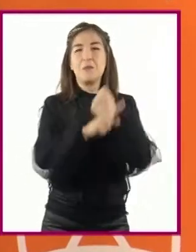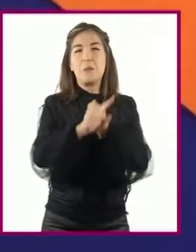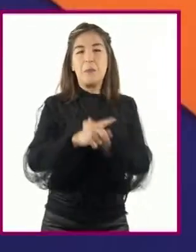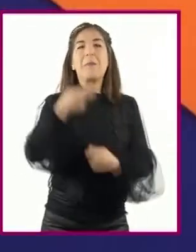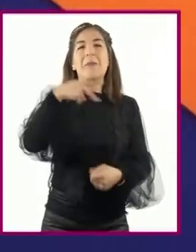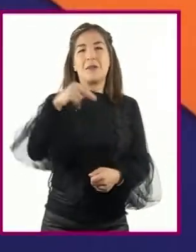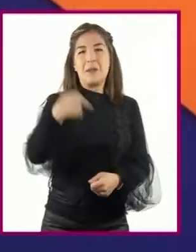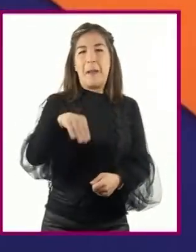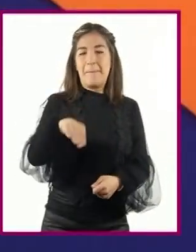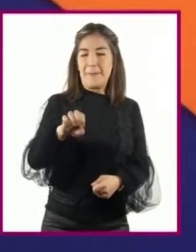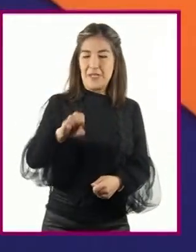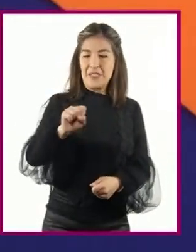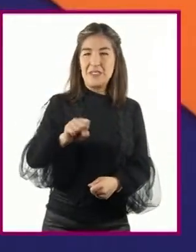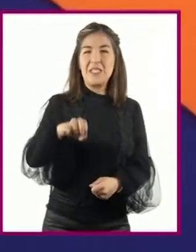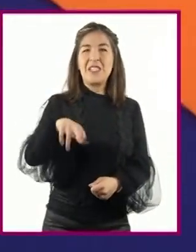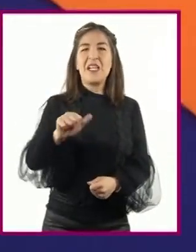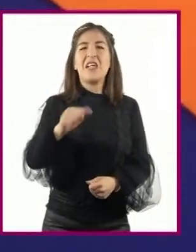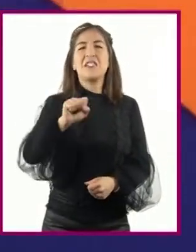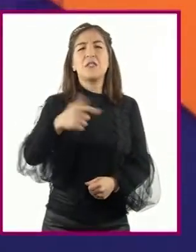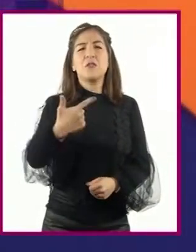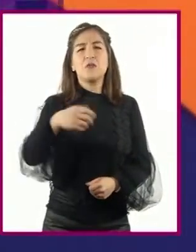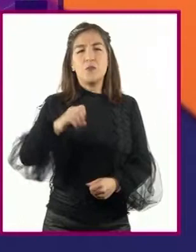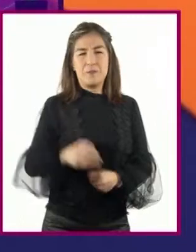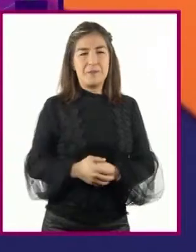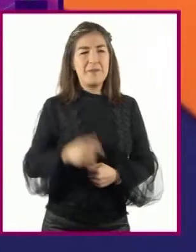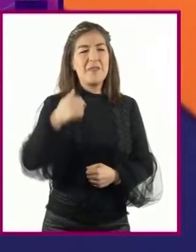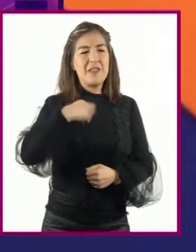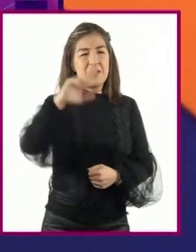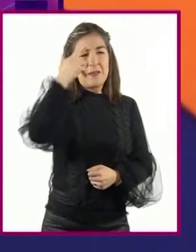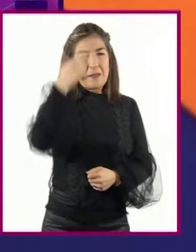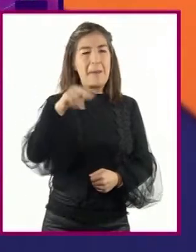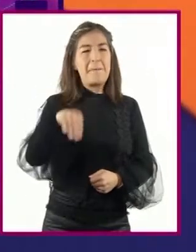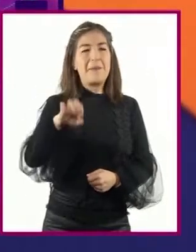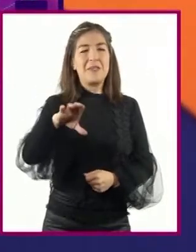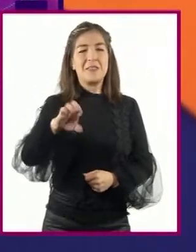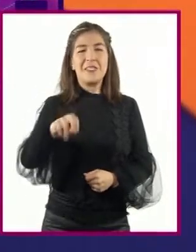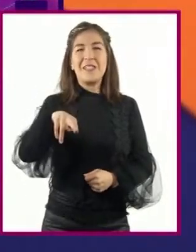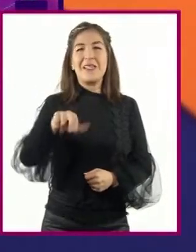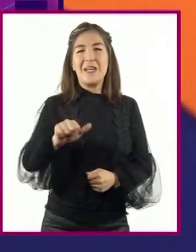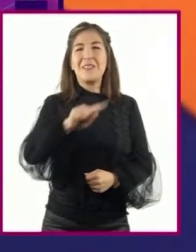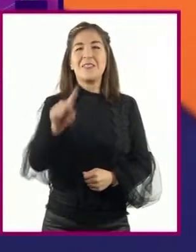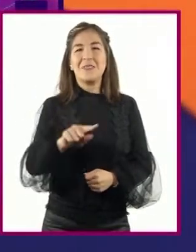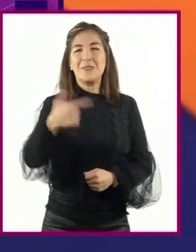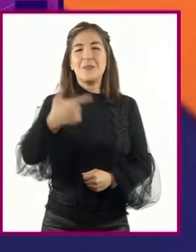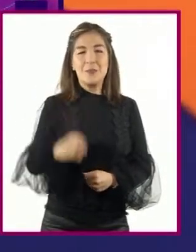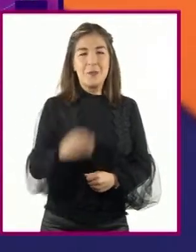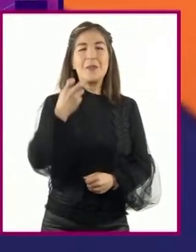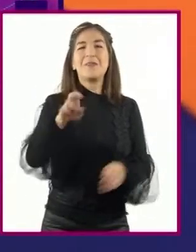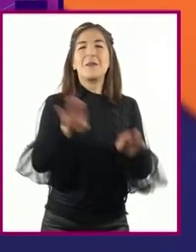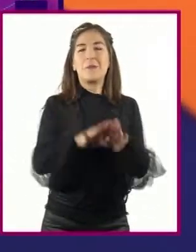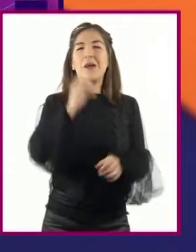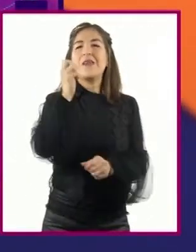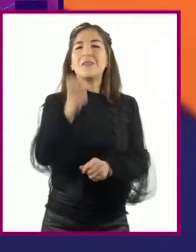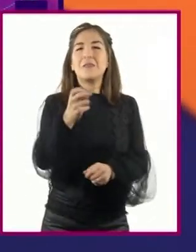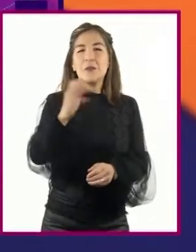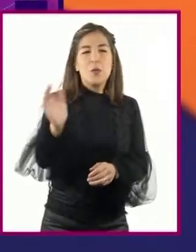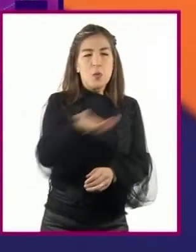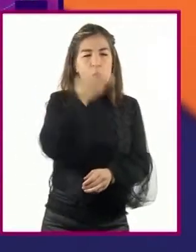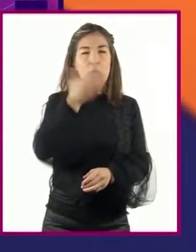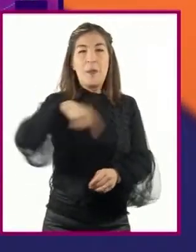mecenazgo. Según recuerdo, maestra, el mecenazgo es la práctica en la que alguien adinerado